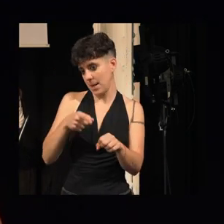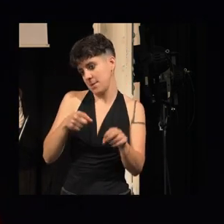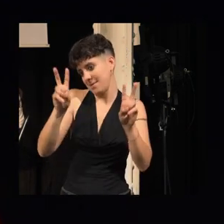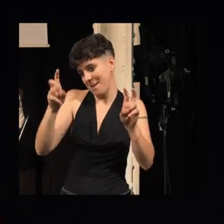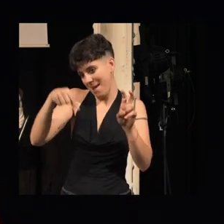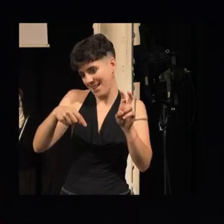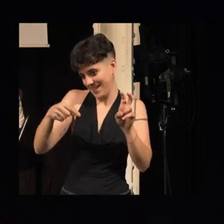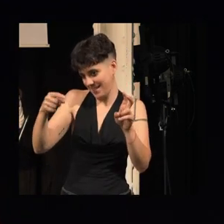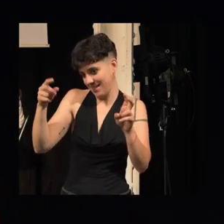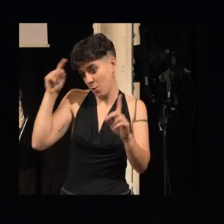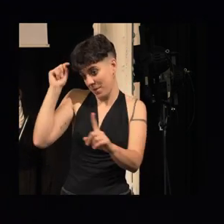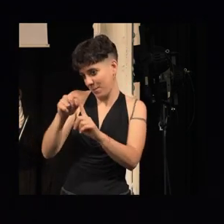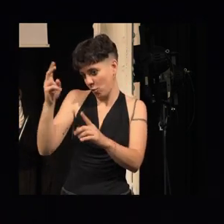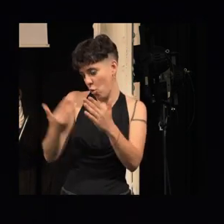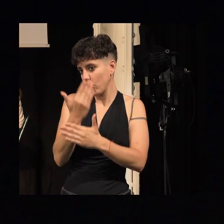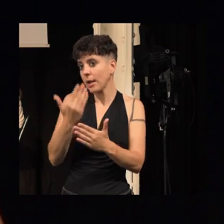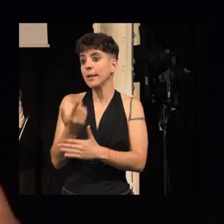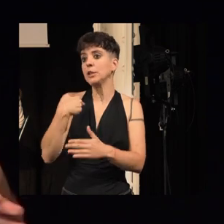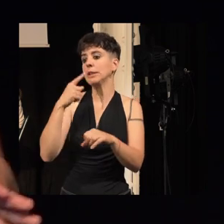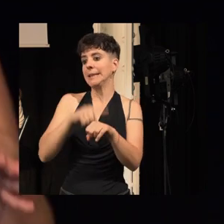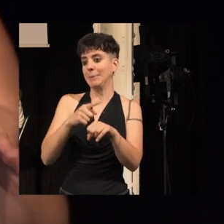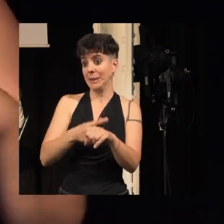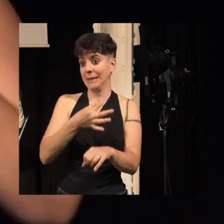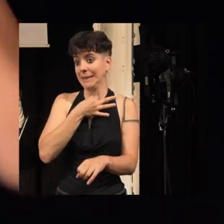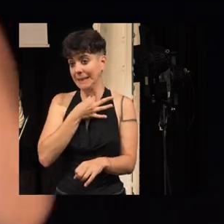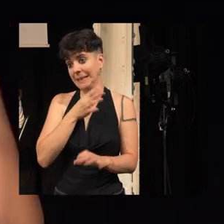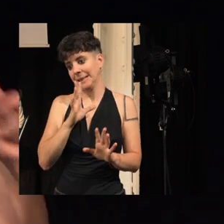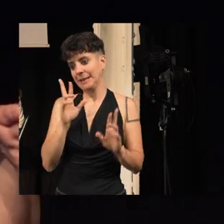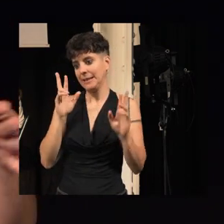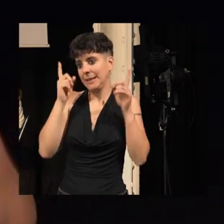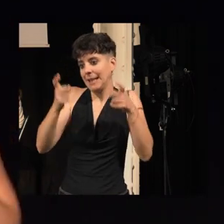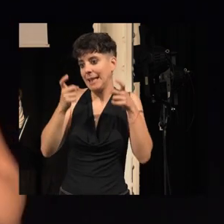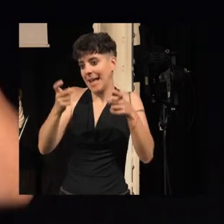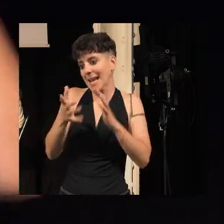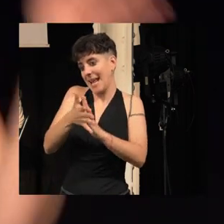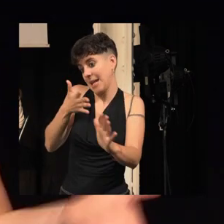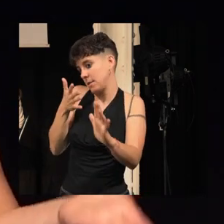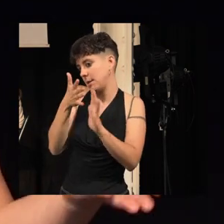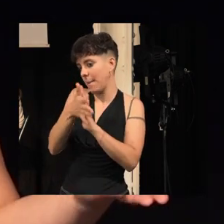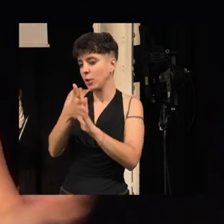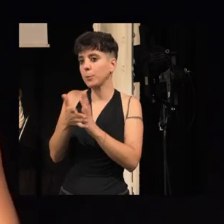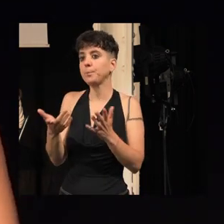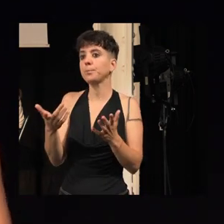Creo que no me ha dado mucho tiempo, o sea, que no me va a dar mucho tiempo, lo voy a intentar explicar rápido. Bueno, sabemos que en el